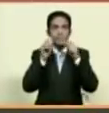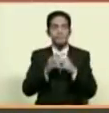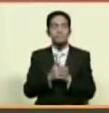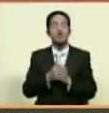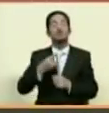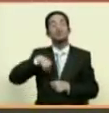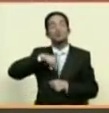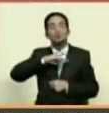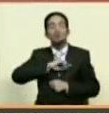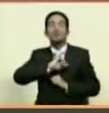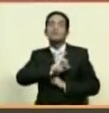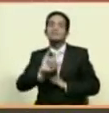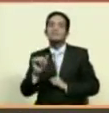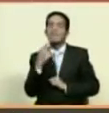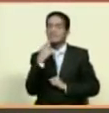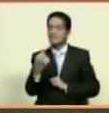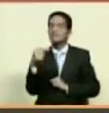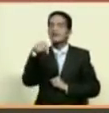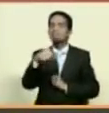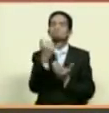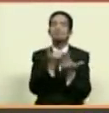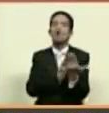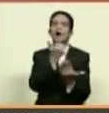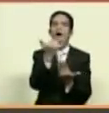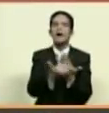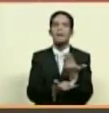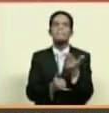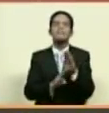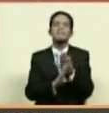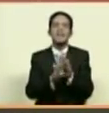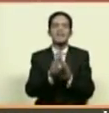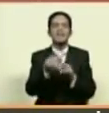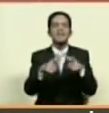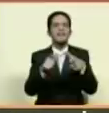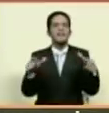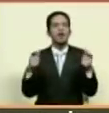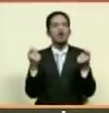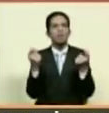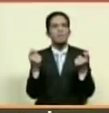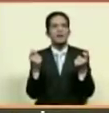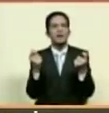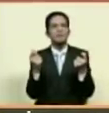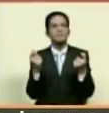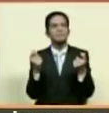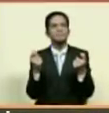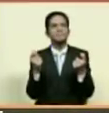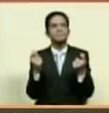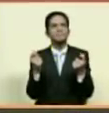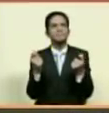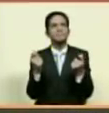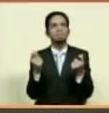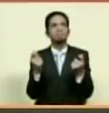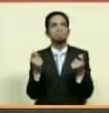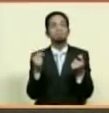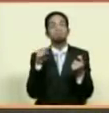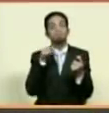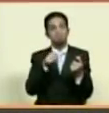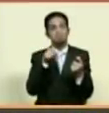Nosotros hemos dicho que este programa de recuperación, crecimiento y prosperidad tiene la virtud de